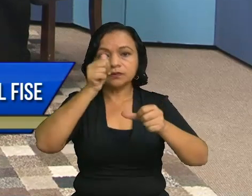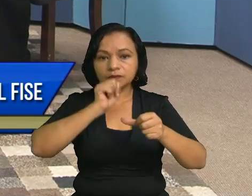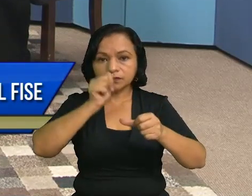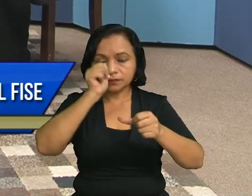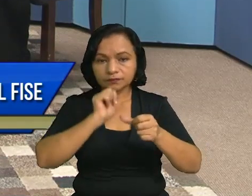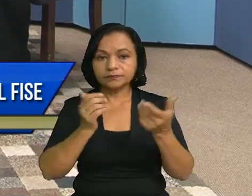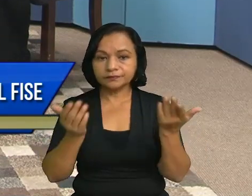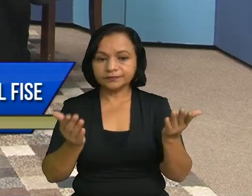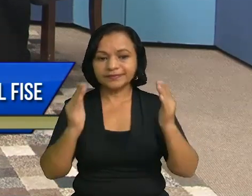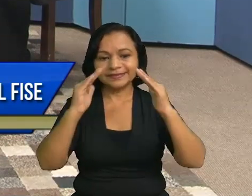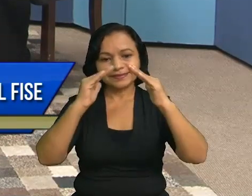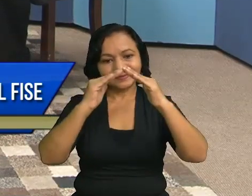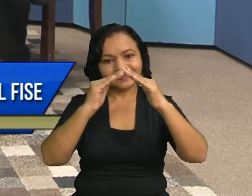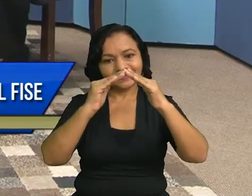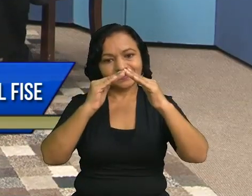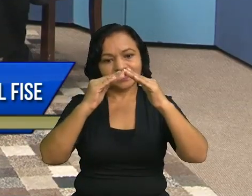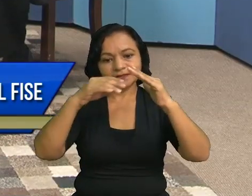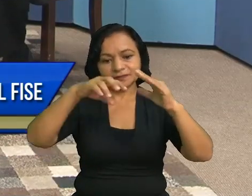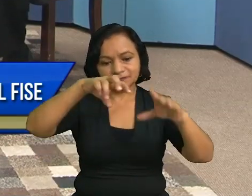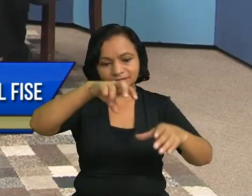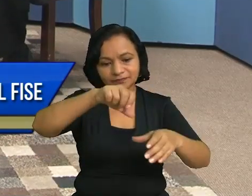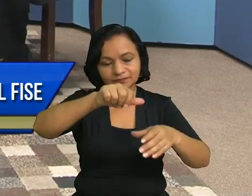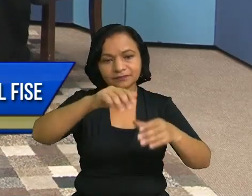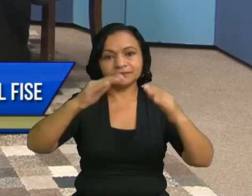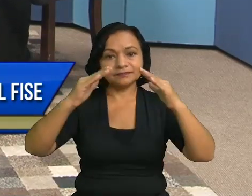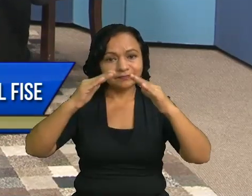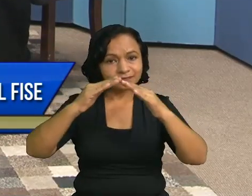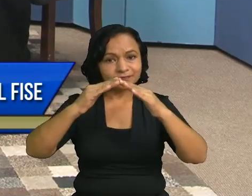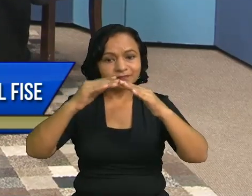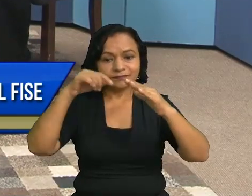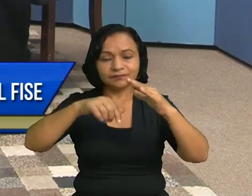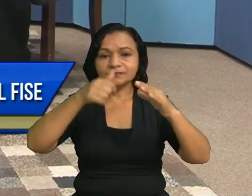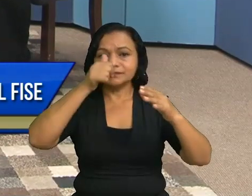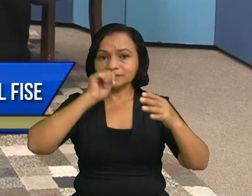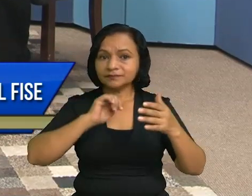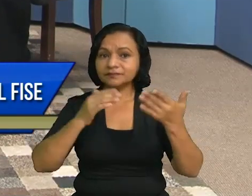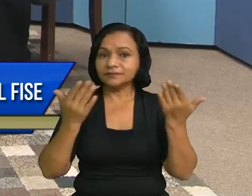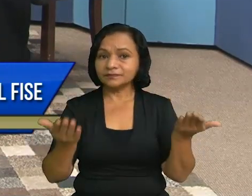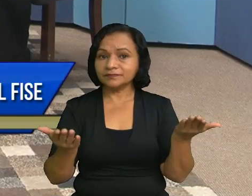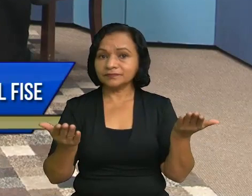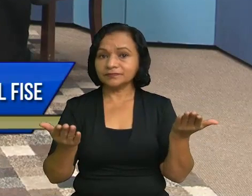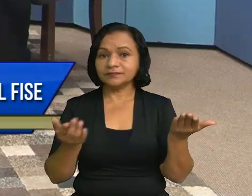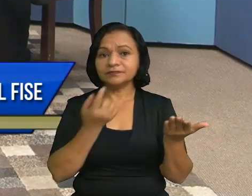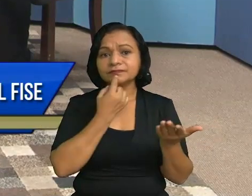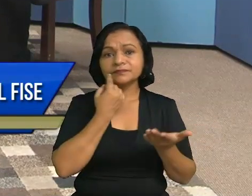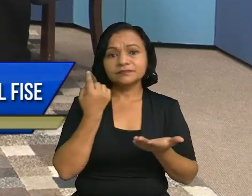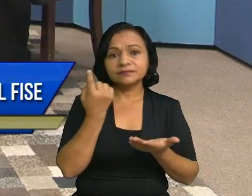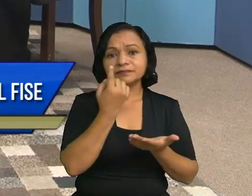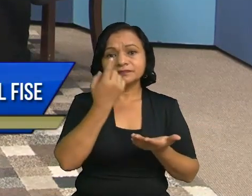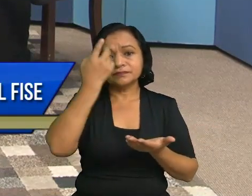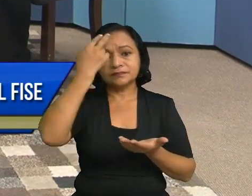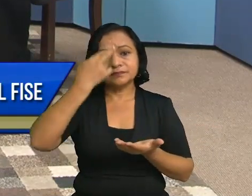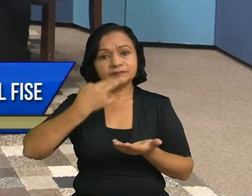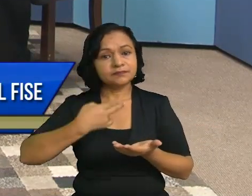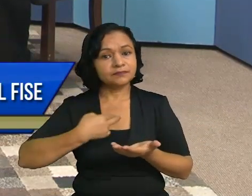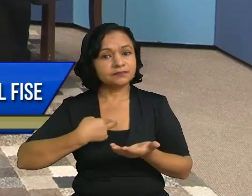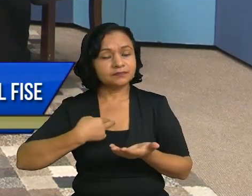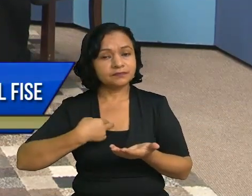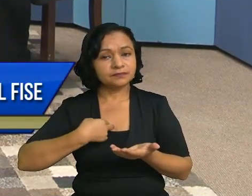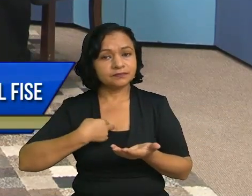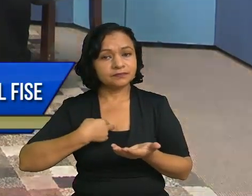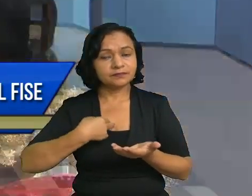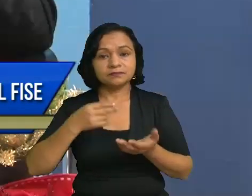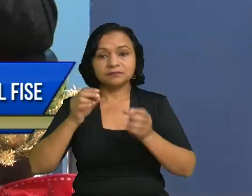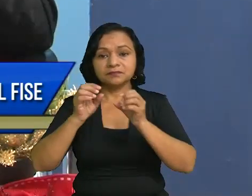esté dentro de la casa porque aquí nosotros tenemos que tomar en cuenta de que quienes se encargan de cuando el agua nueva así